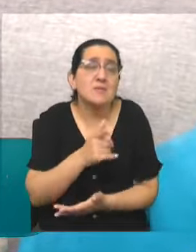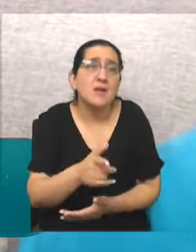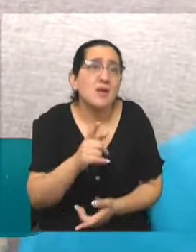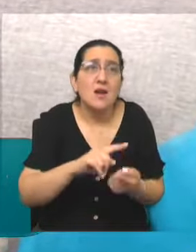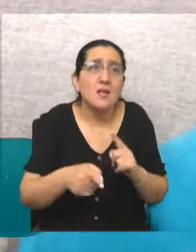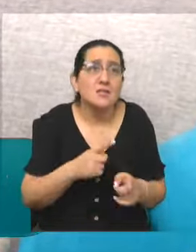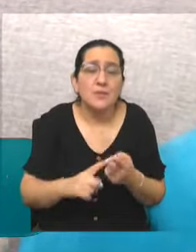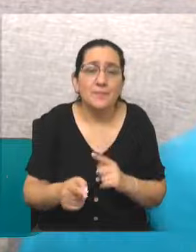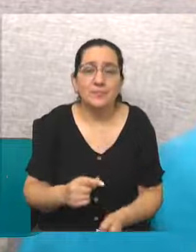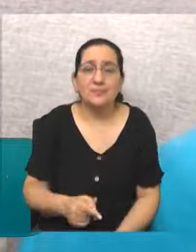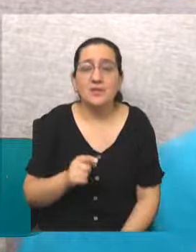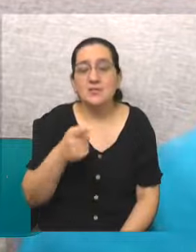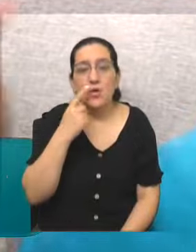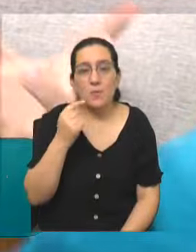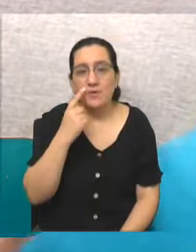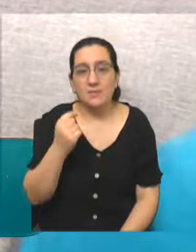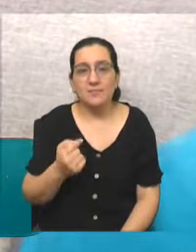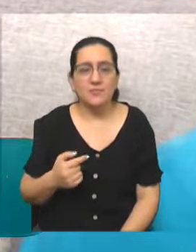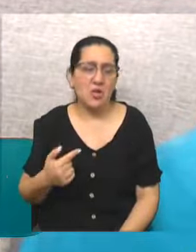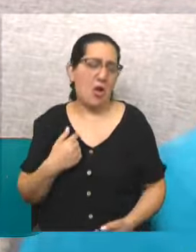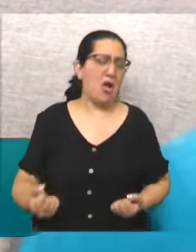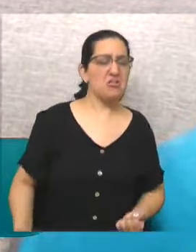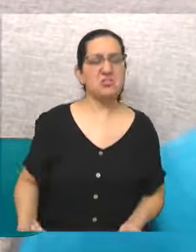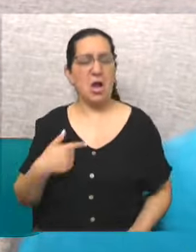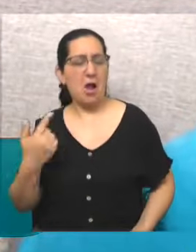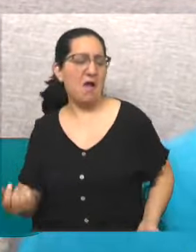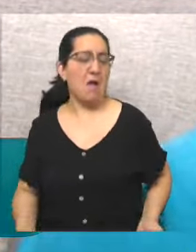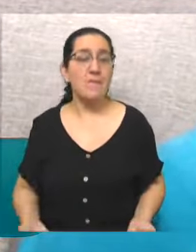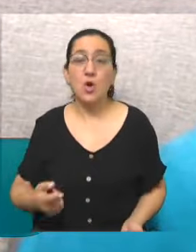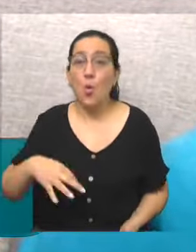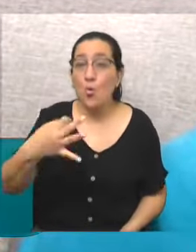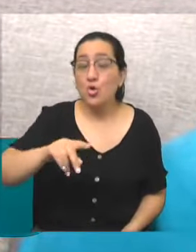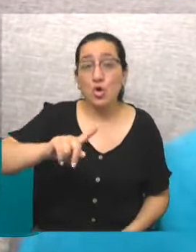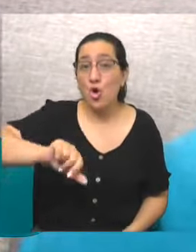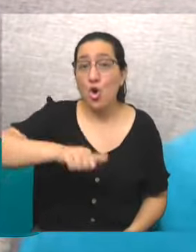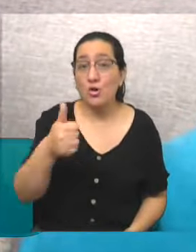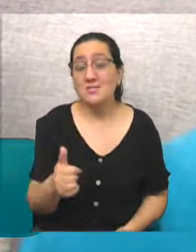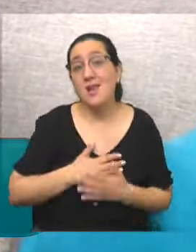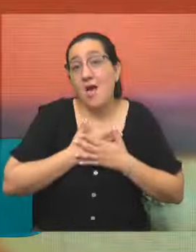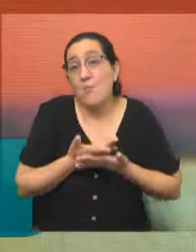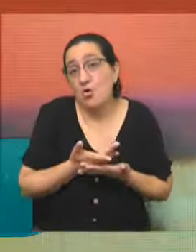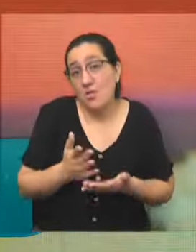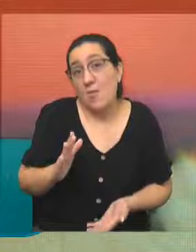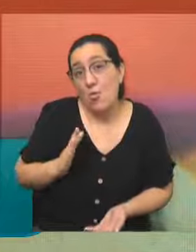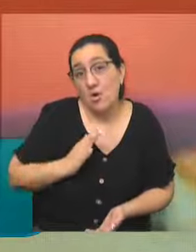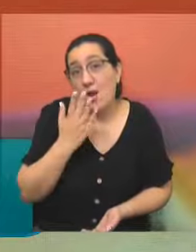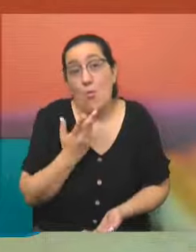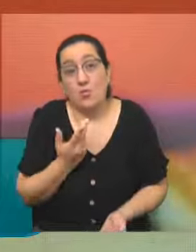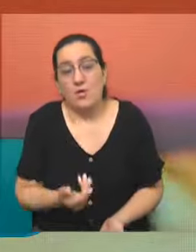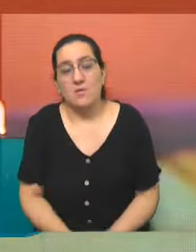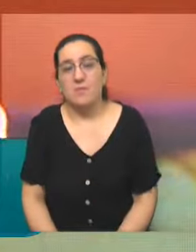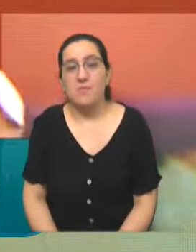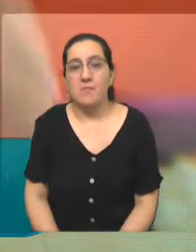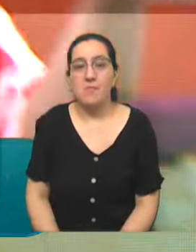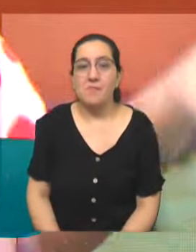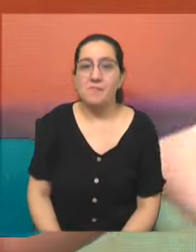relación y un poco este hombre, eso, que se lleva por delante todo y demás, lo único que no puede conseguir nunca es ese amor de esa mujer, ¿no? Y ya no, el Cuervo y vos nos